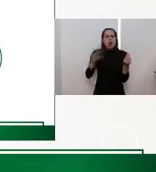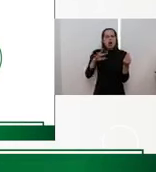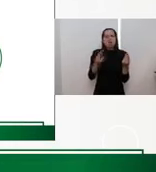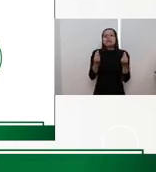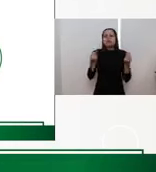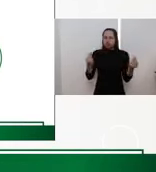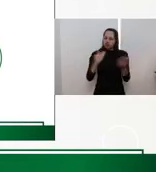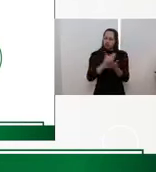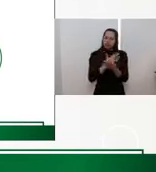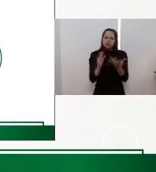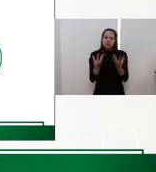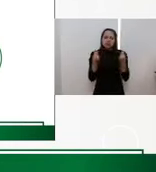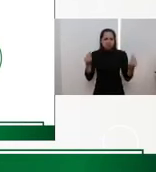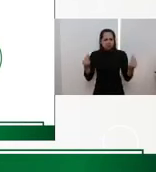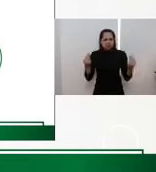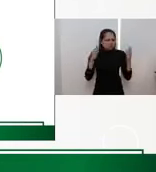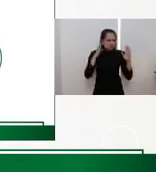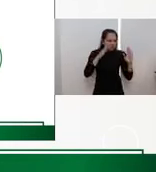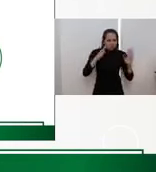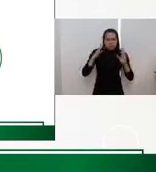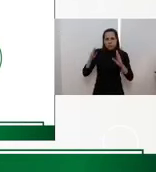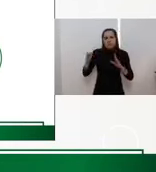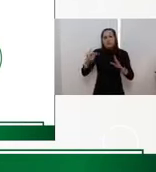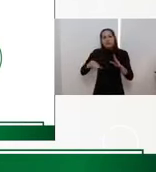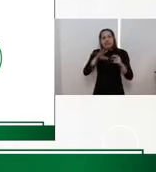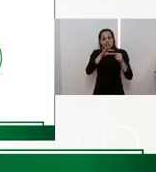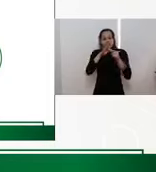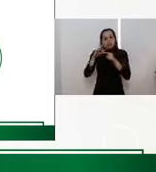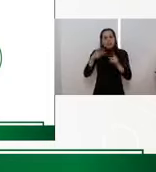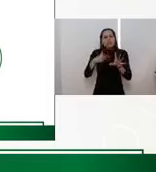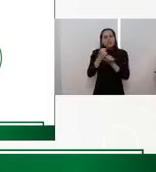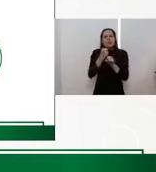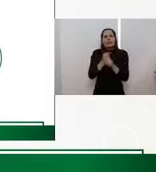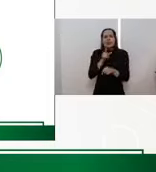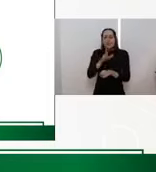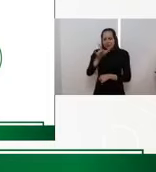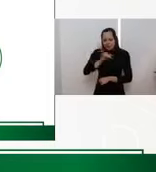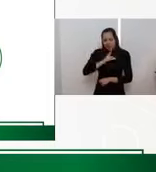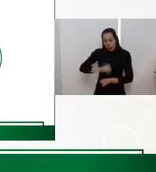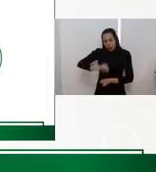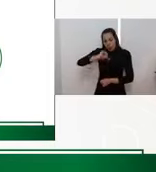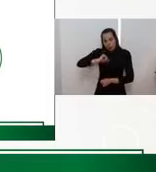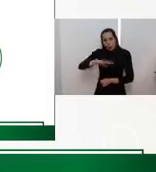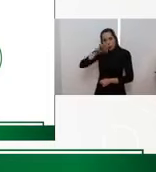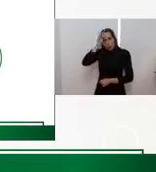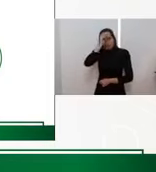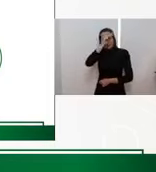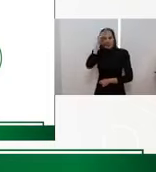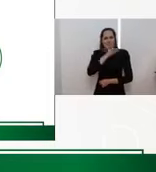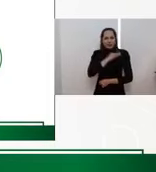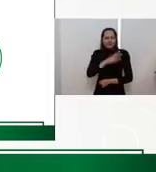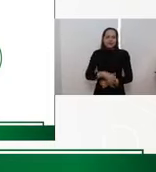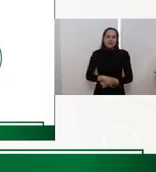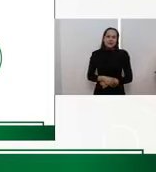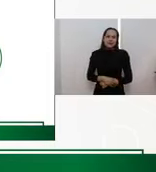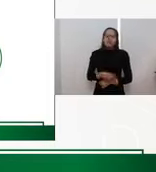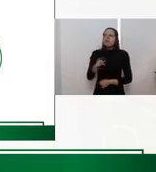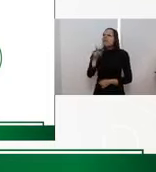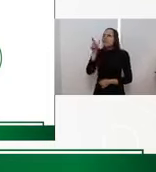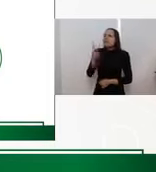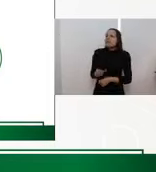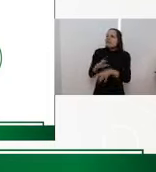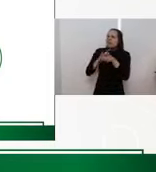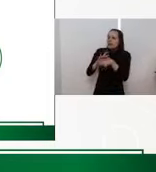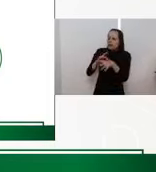han venido trabajando y eso es la tranquilidad y es el orgullo del hospital militar ninguno de nuestros médicos